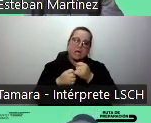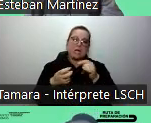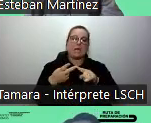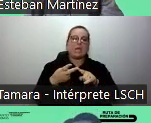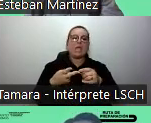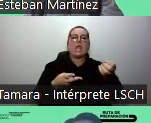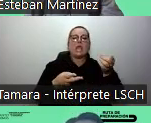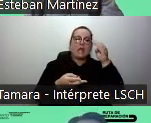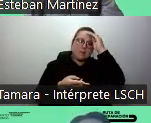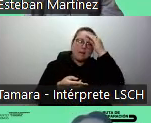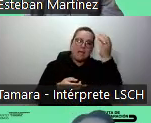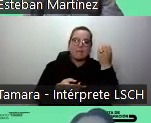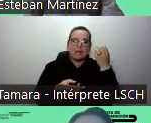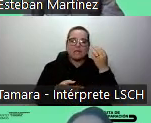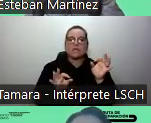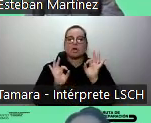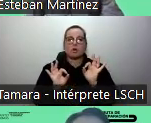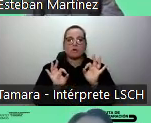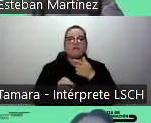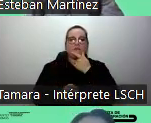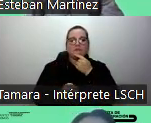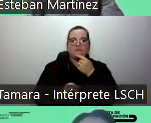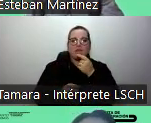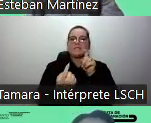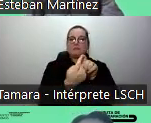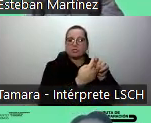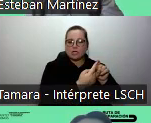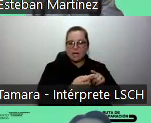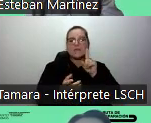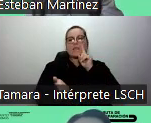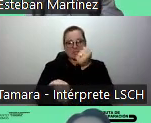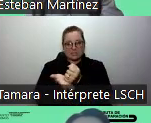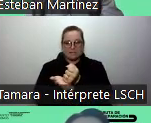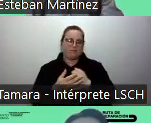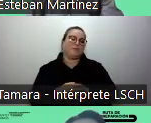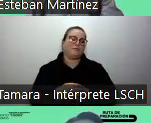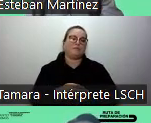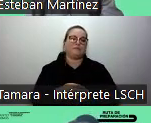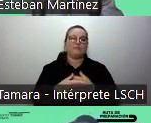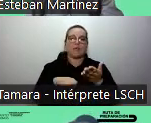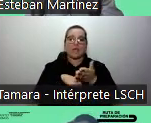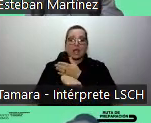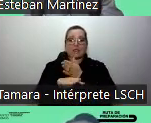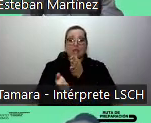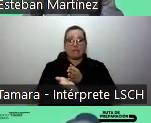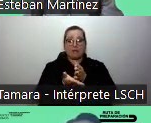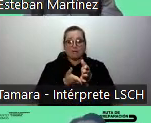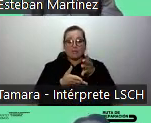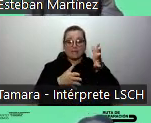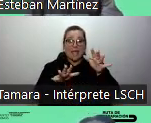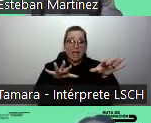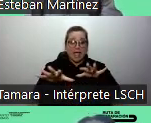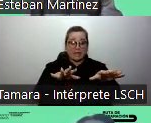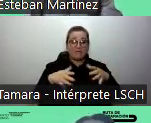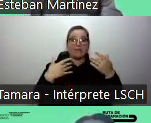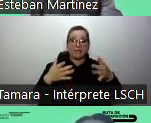de aprendizaje moderno de uso fácil personalizado y certificado antes de dar comienzo a esta actividad y como lo hemos